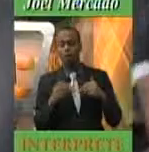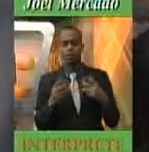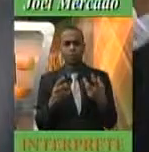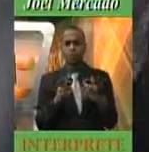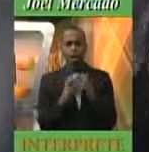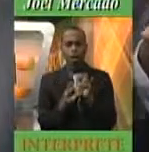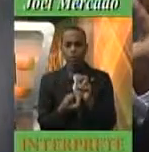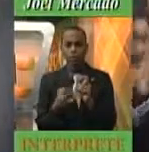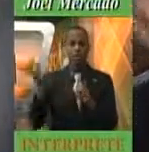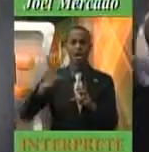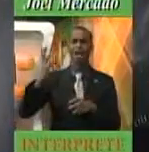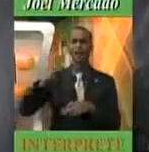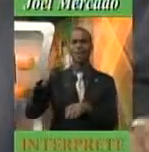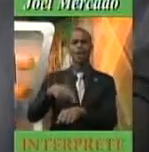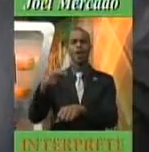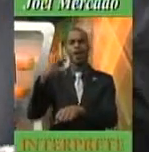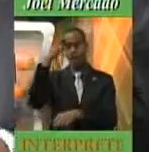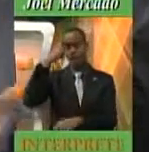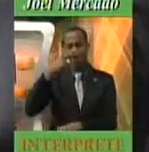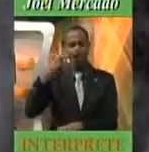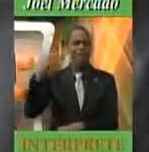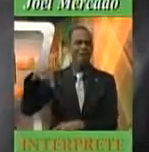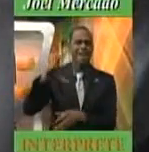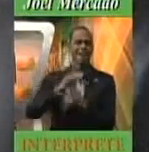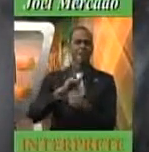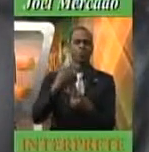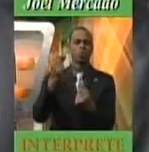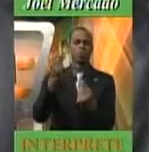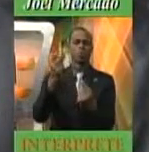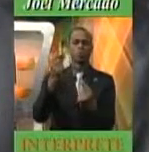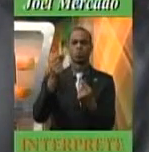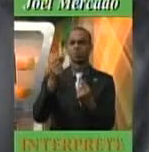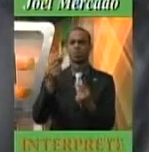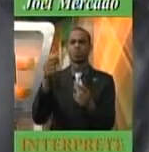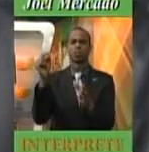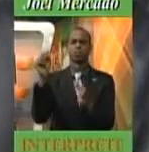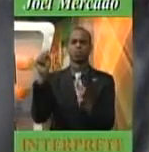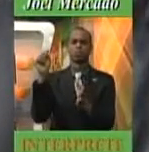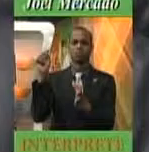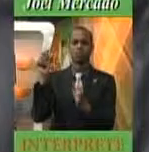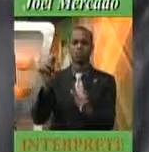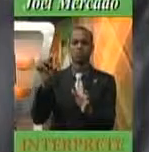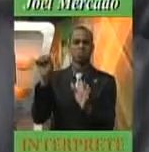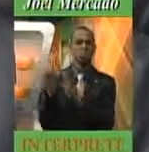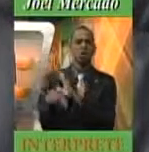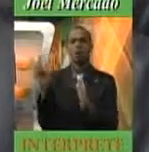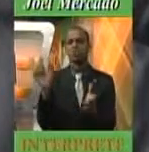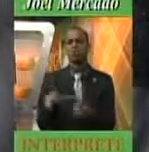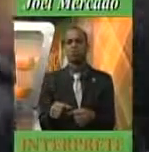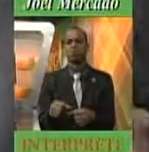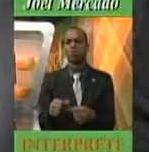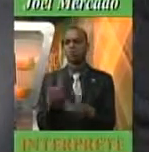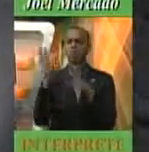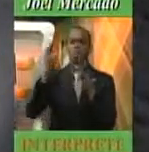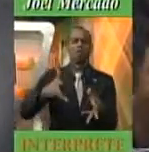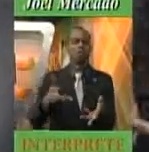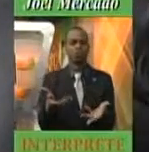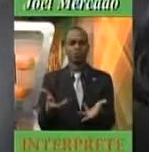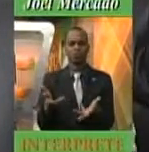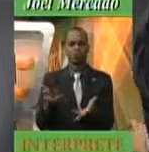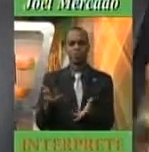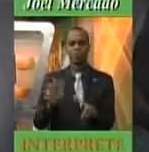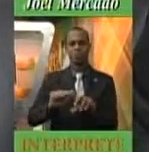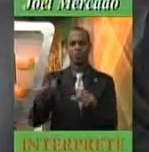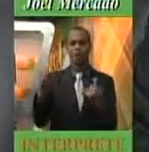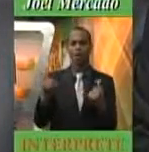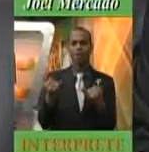los romanos, de tirarlo al río y abandonarlo, pero me voy con él y hago negocio en una esquina, salgo a las 5 de la mañana y lo llevo.